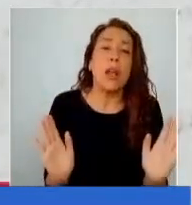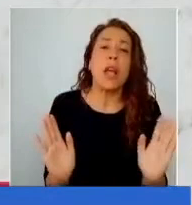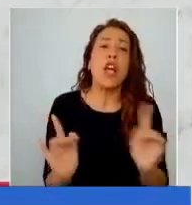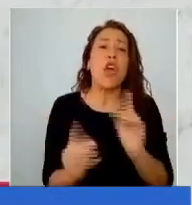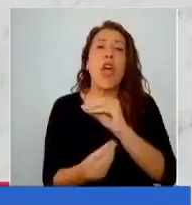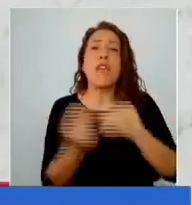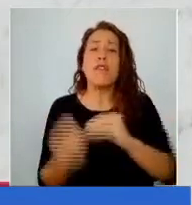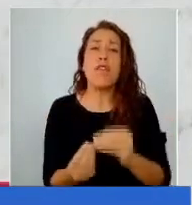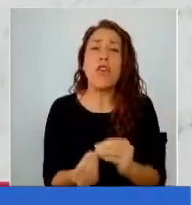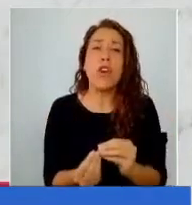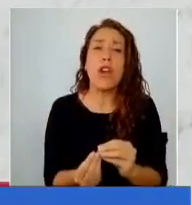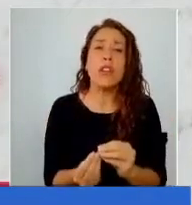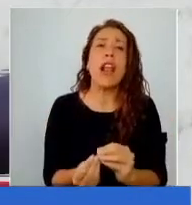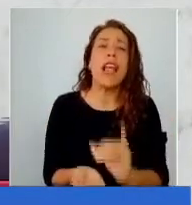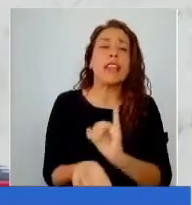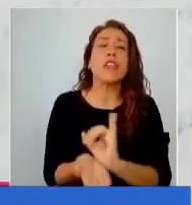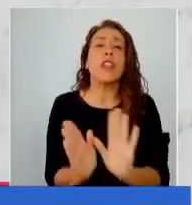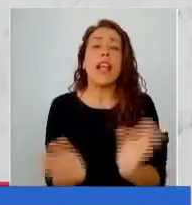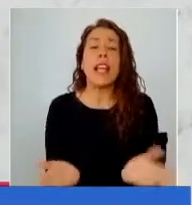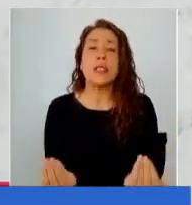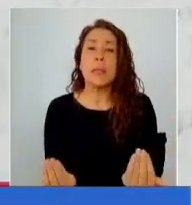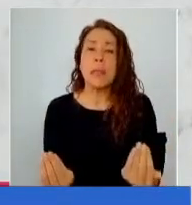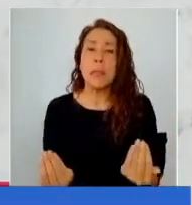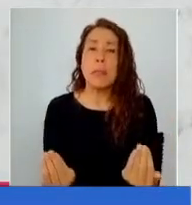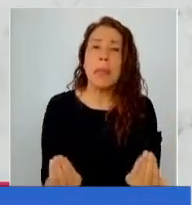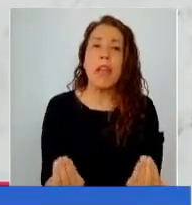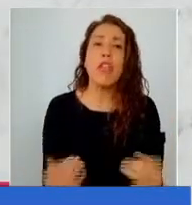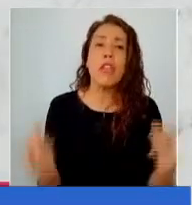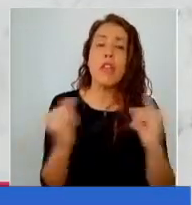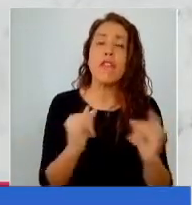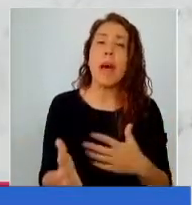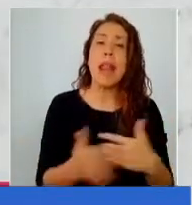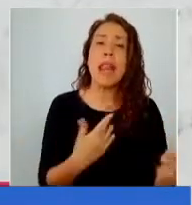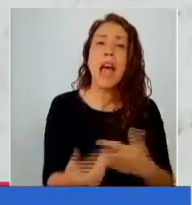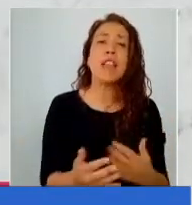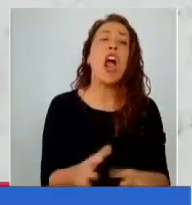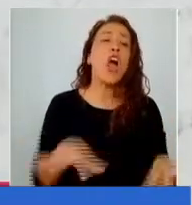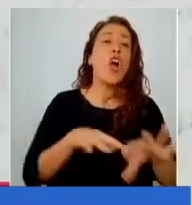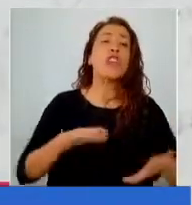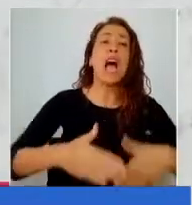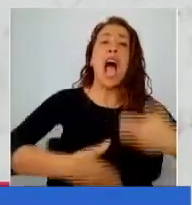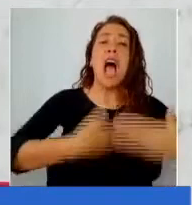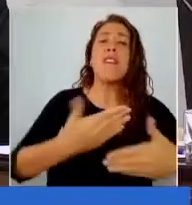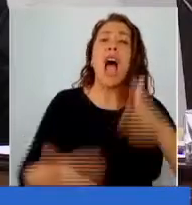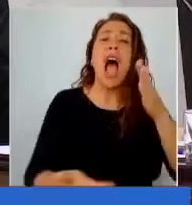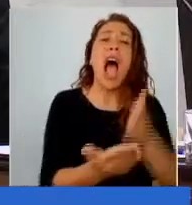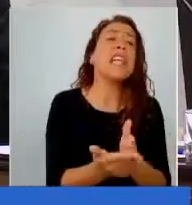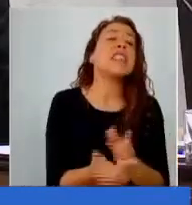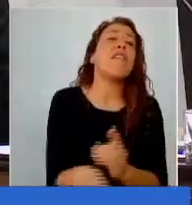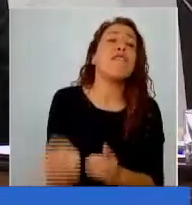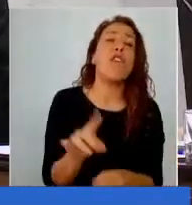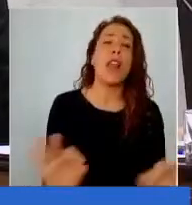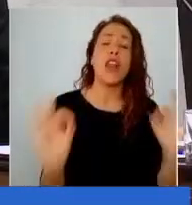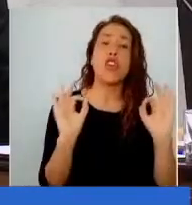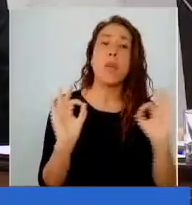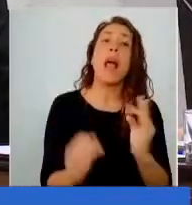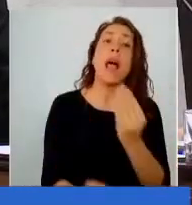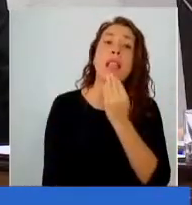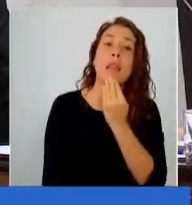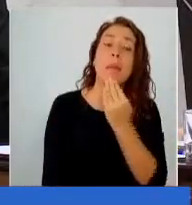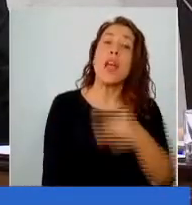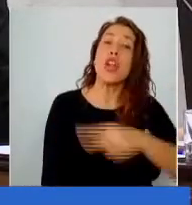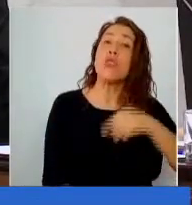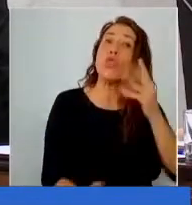en la esperanza que así naturalmente las cosas fluyeran hacia la normalidad pero también estuvimos otros